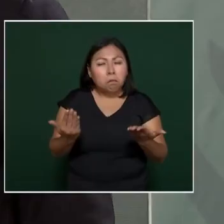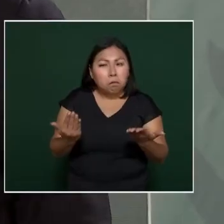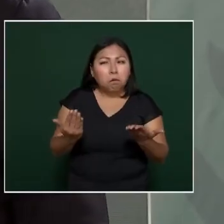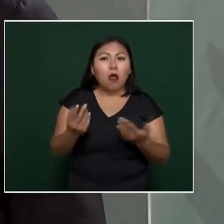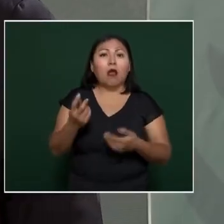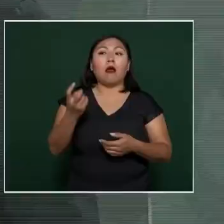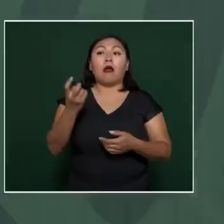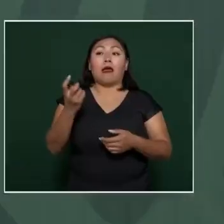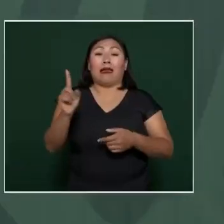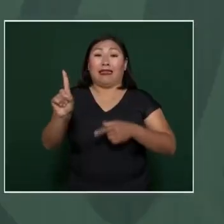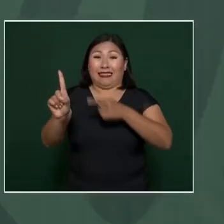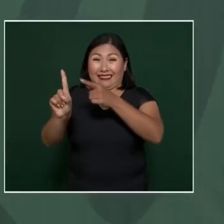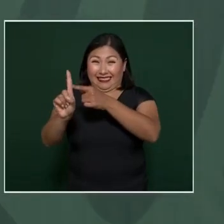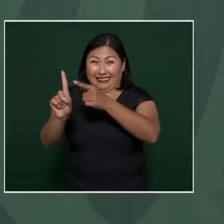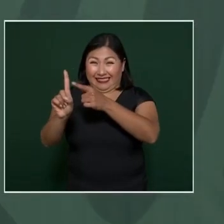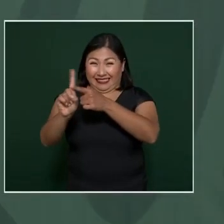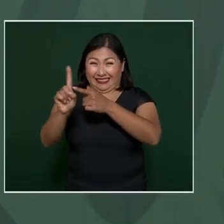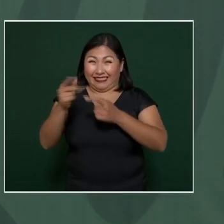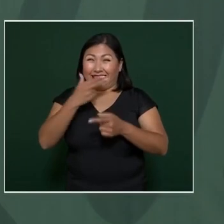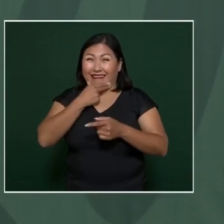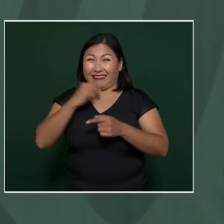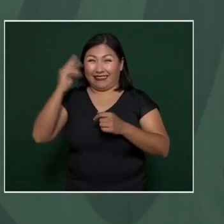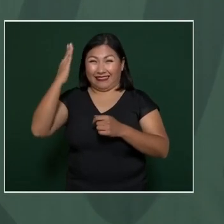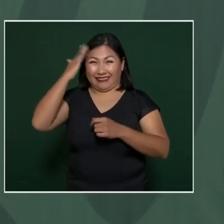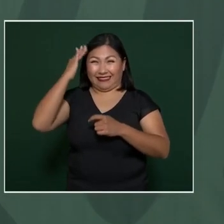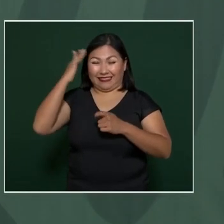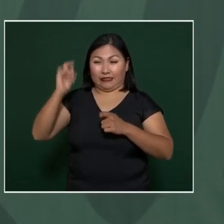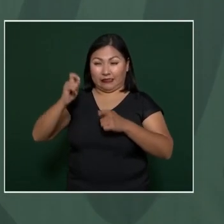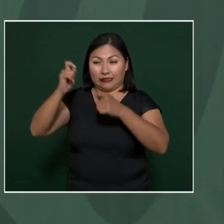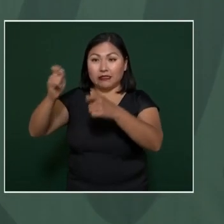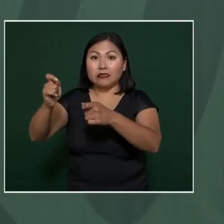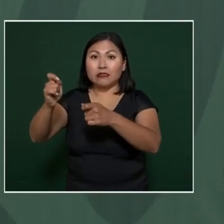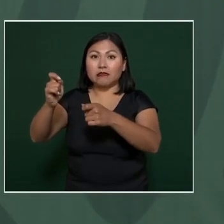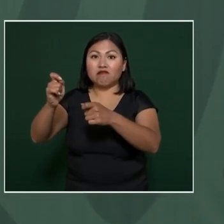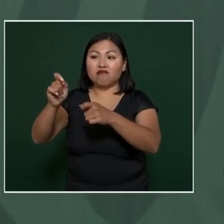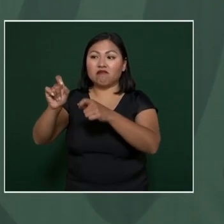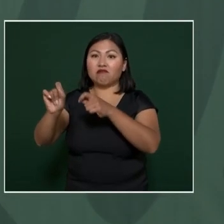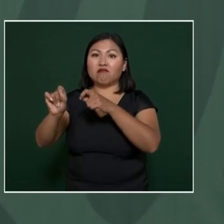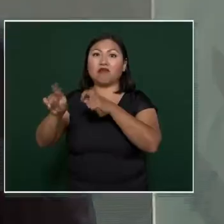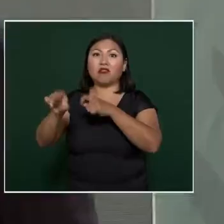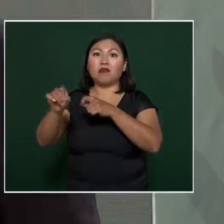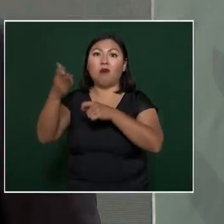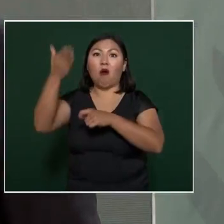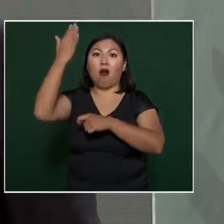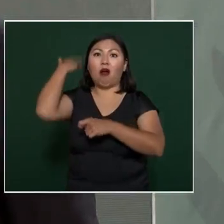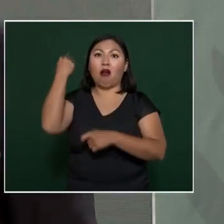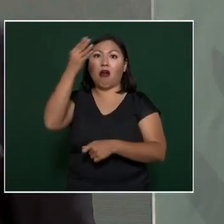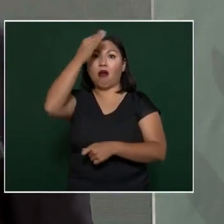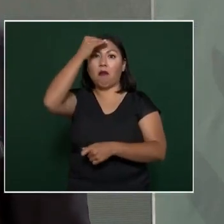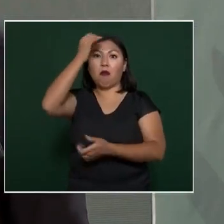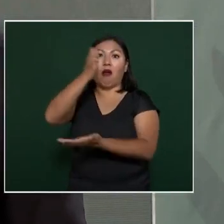pero a lo mejor Pedro salmerón que lo conoce más este